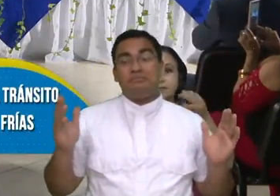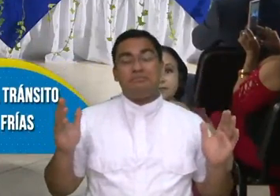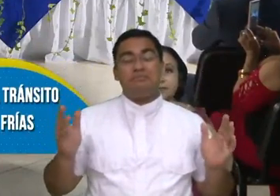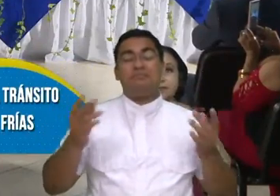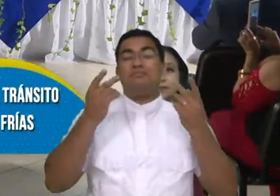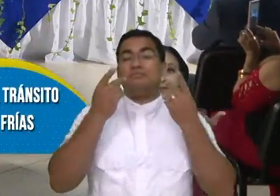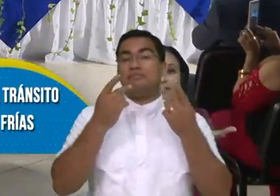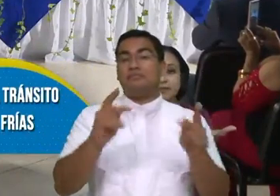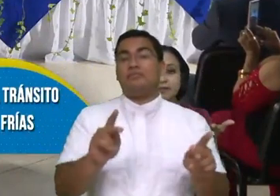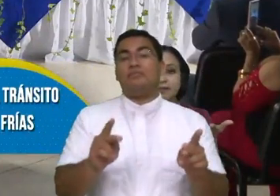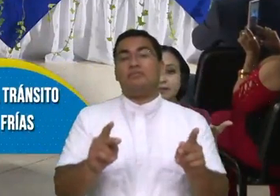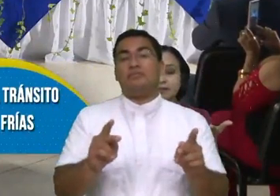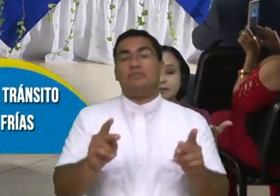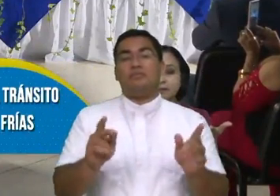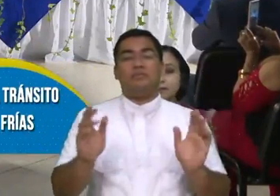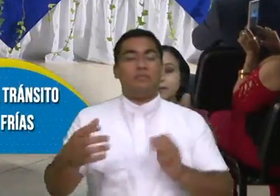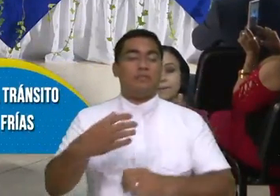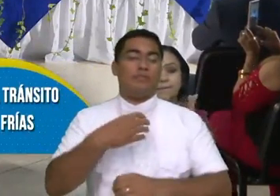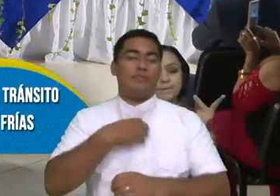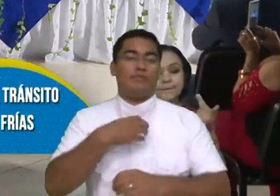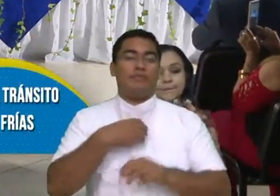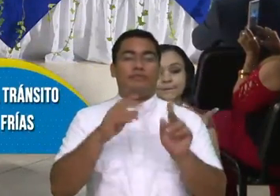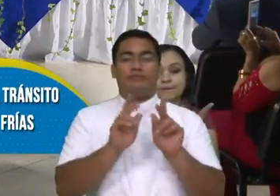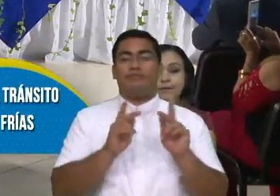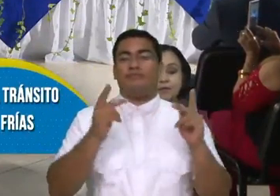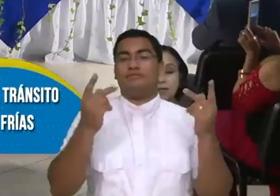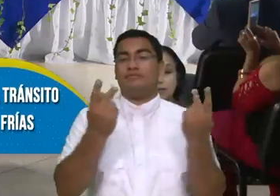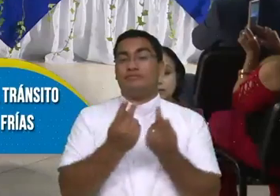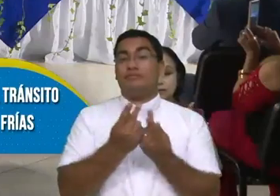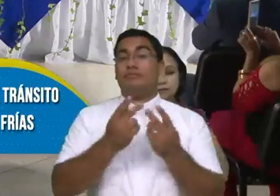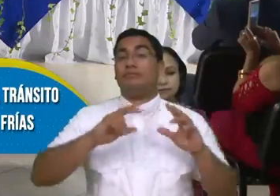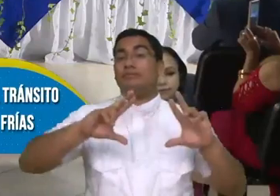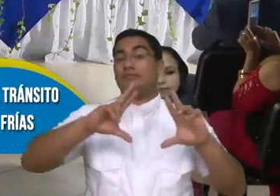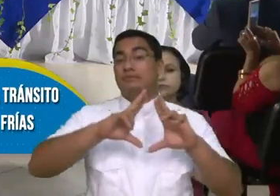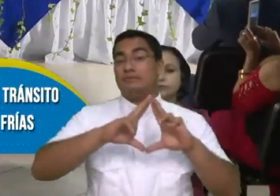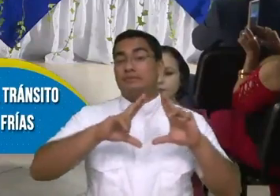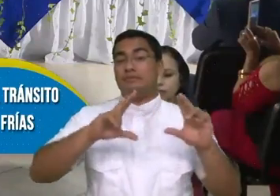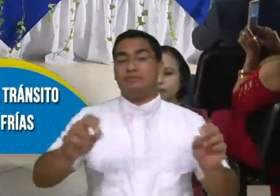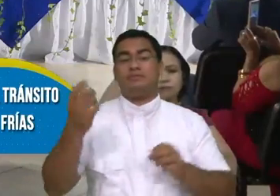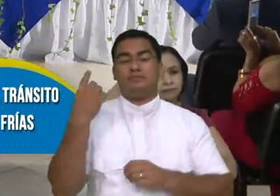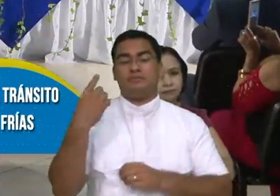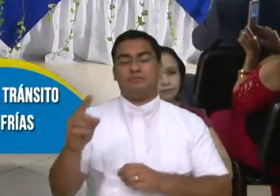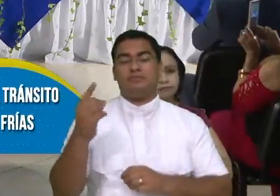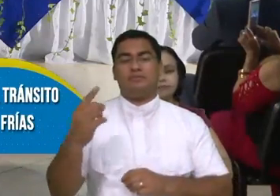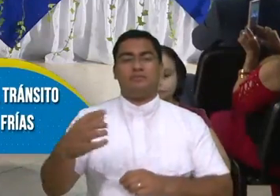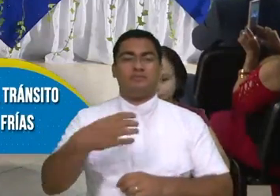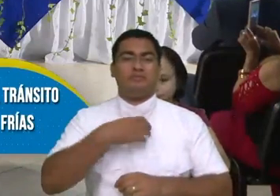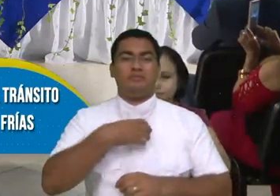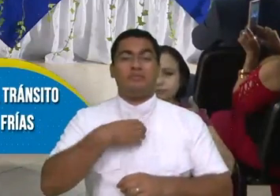Pero es nuestro pueblo, y con todo derecho te lo dice, y después